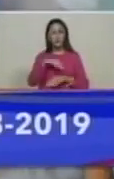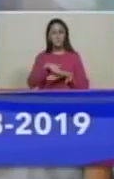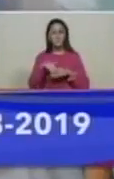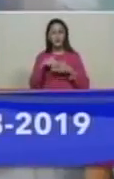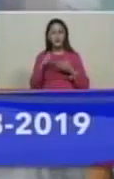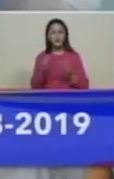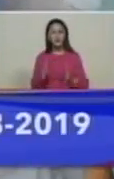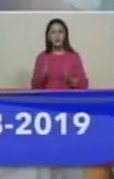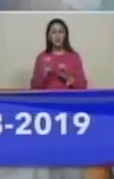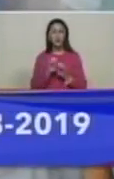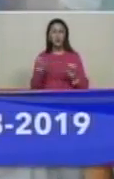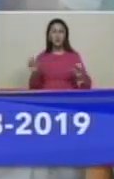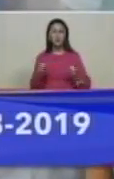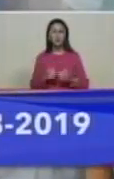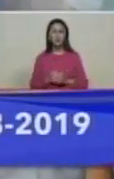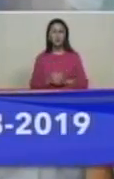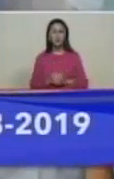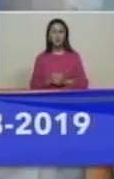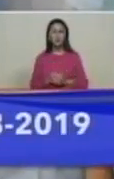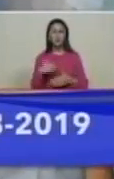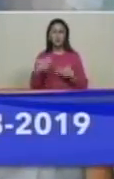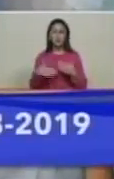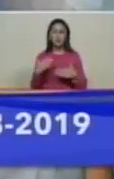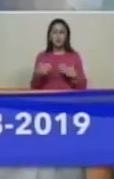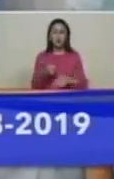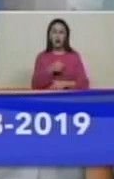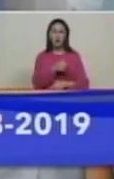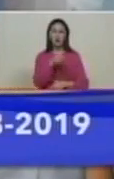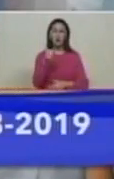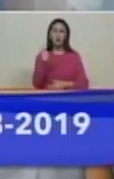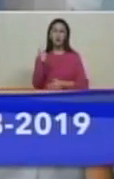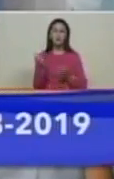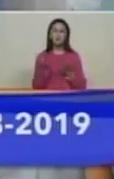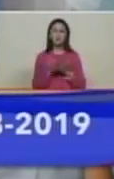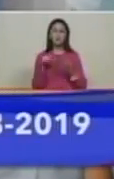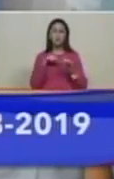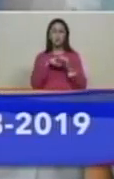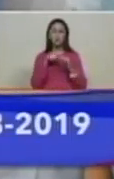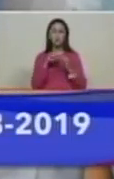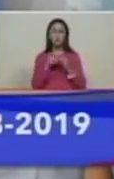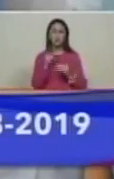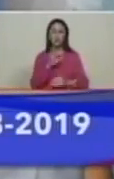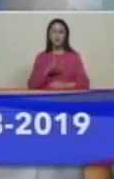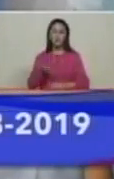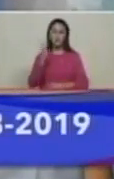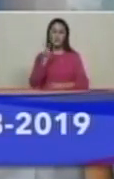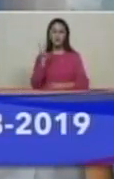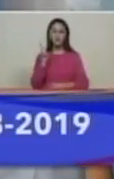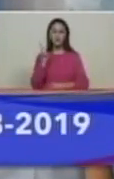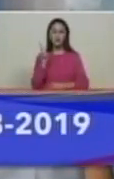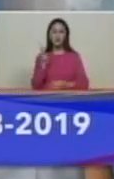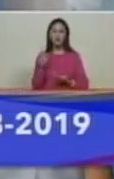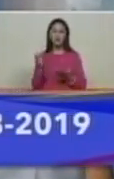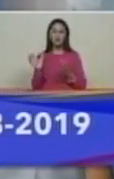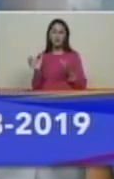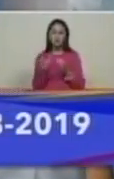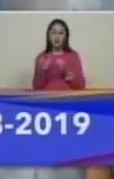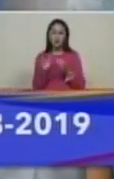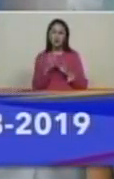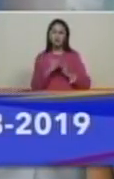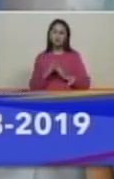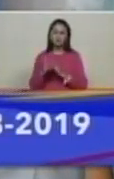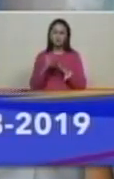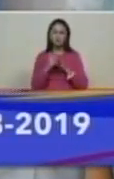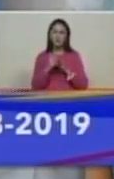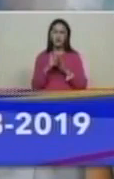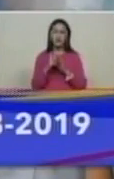Poder Popular para la Educación, viene desarrollando en cada uno de los planteles educativos de todo el país, educando en comunidad. Cómo se vincula cada